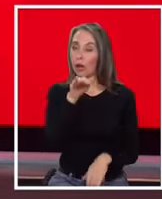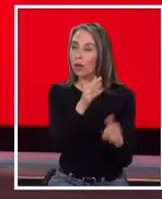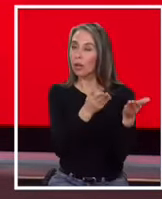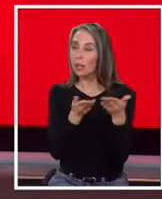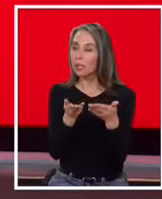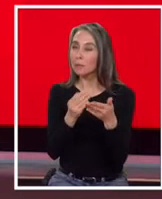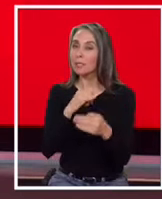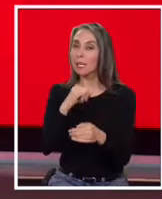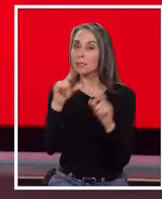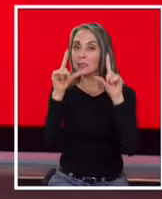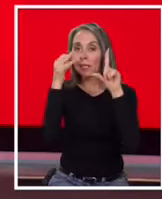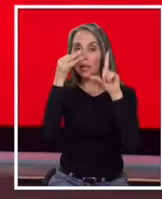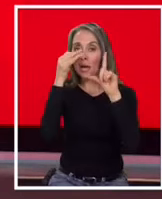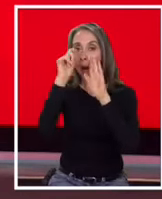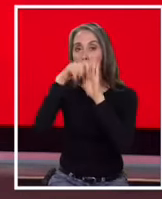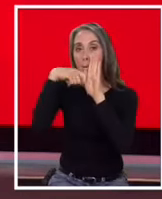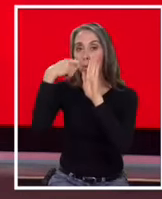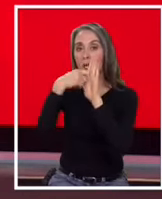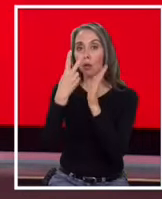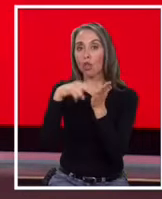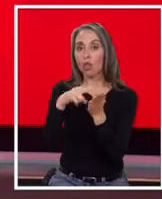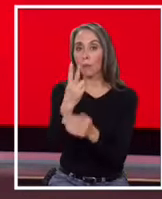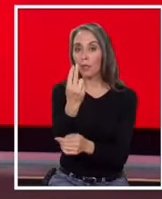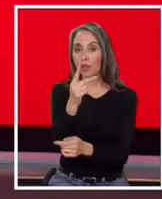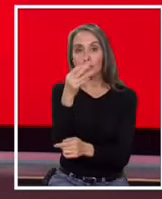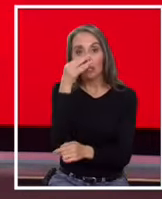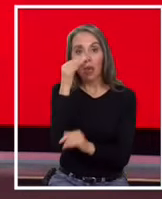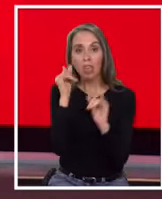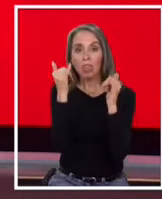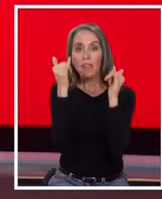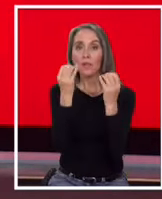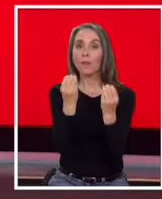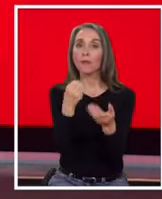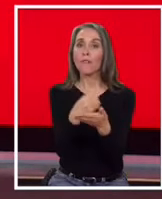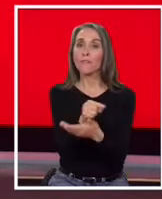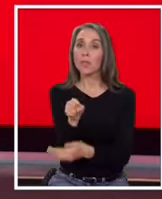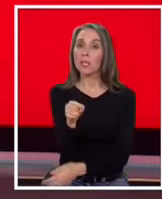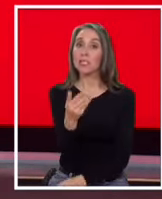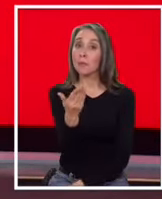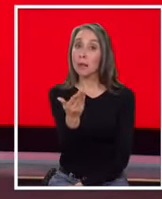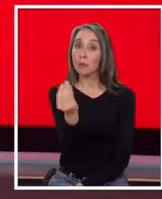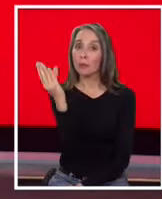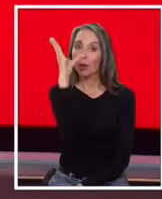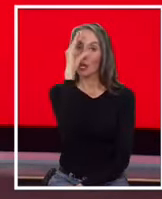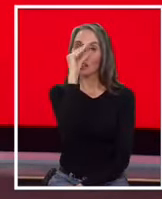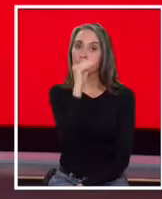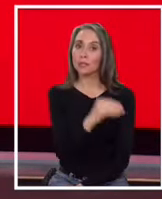permanezca en nuestra sintonía. Llega la película 2012. Que la disfrute y que tenga un buen fin de semana. Buenas noches.